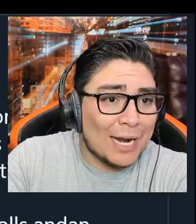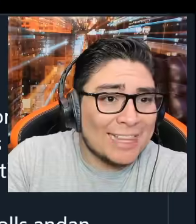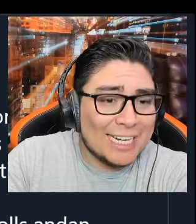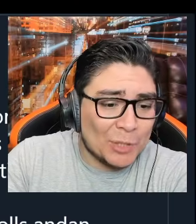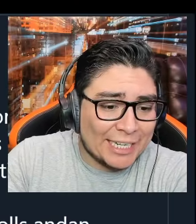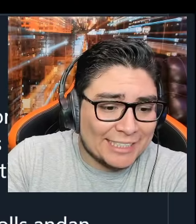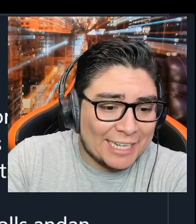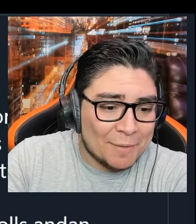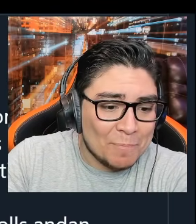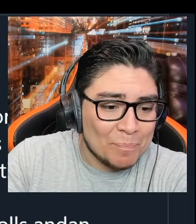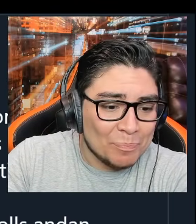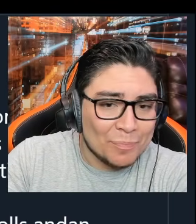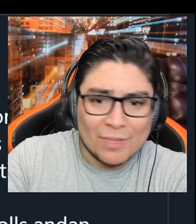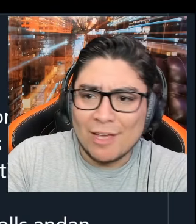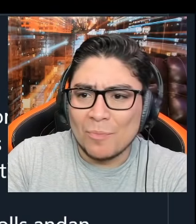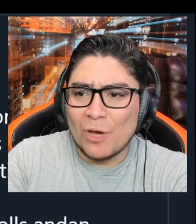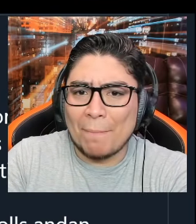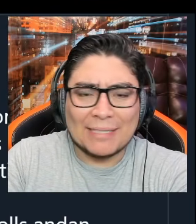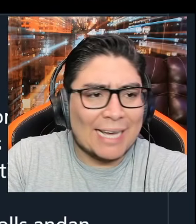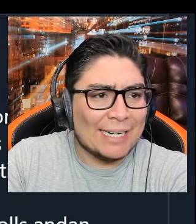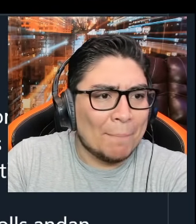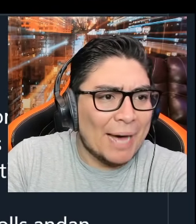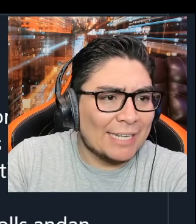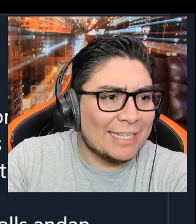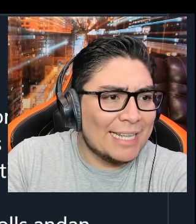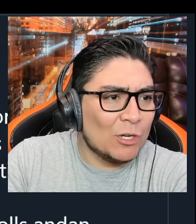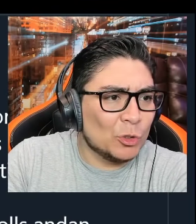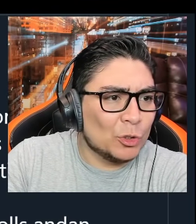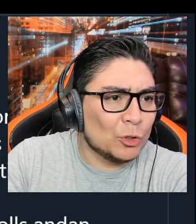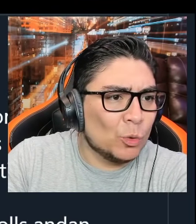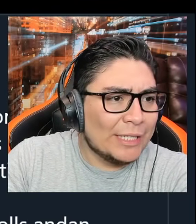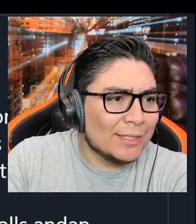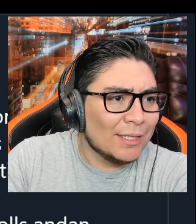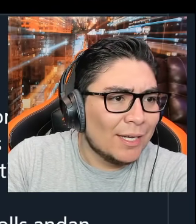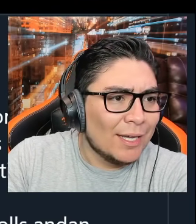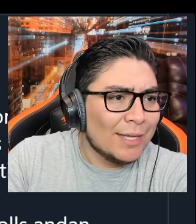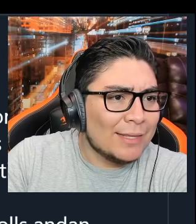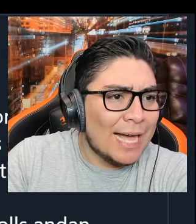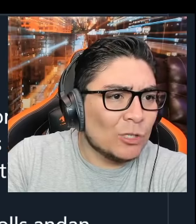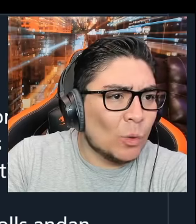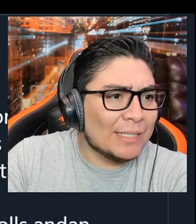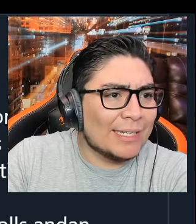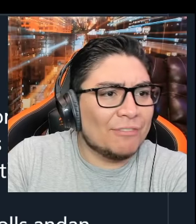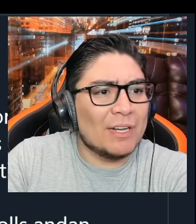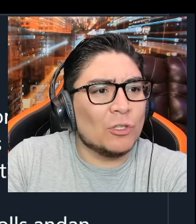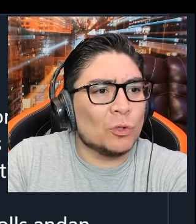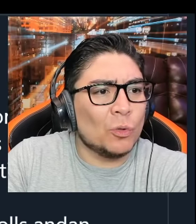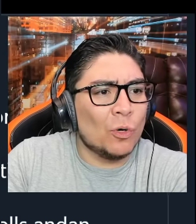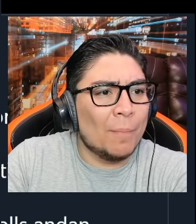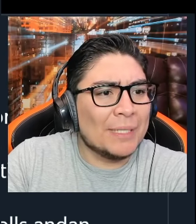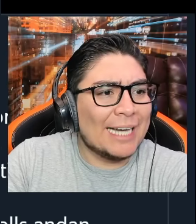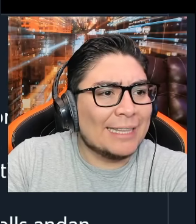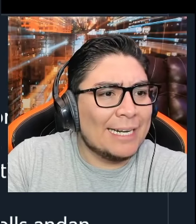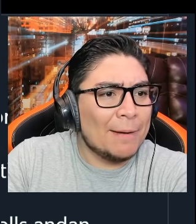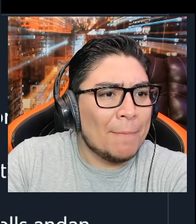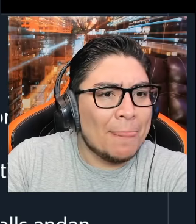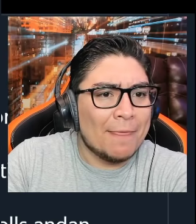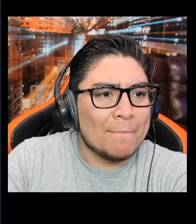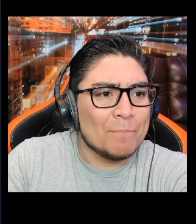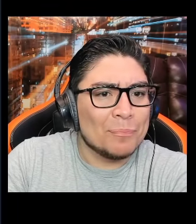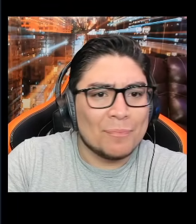electoral de hecho aquí está voy a pasar parte de los tweets a los cuales se refiere el doctor hugo lópez